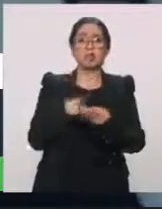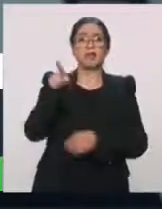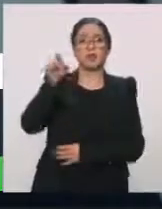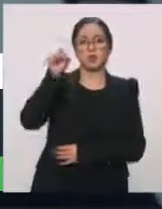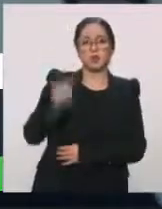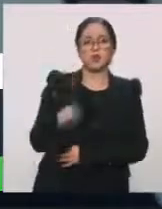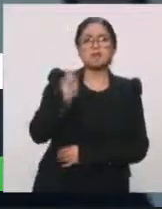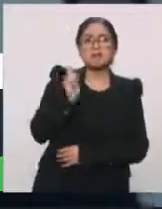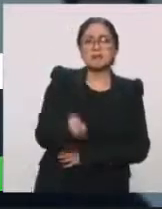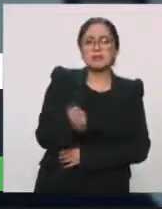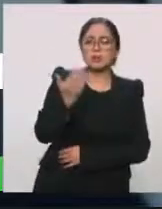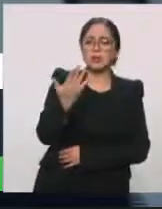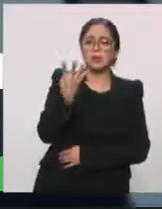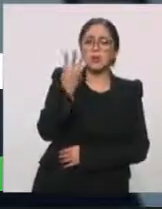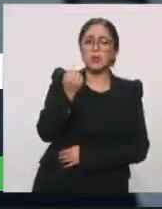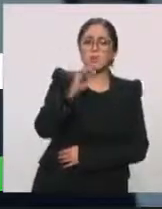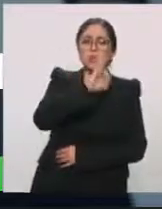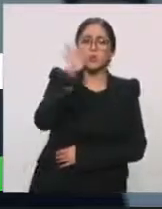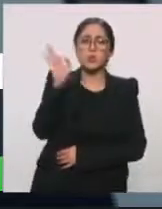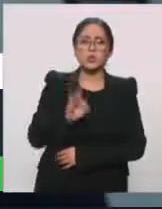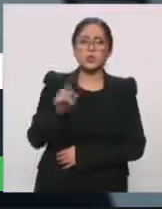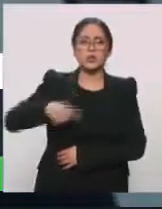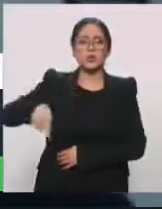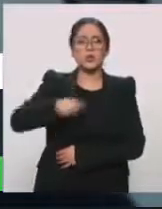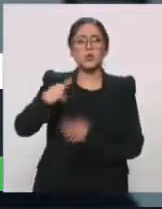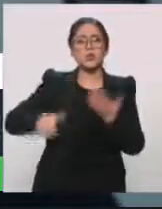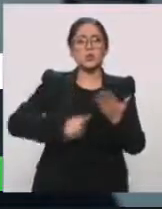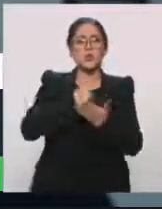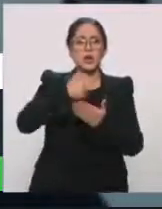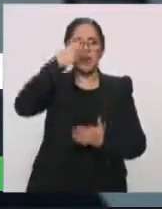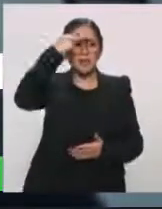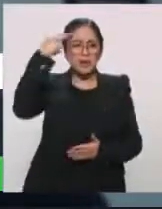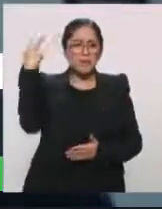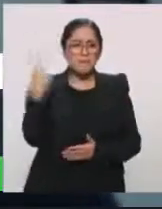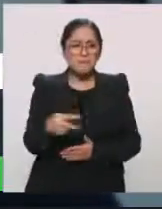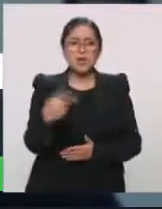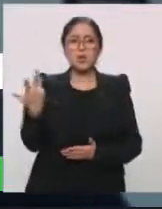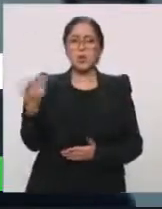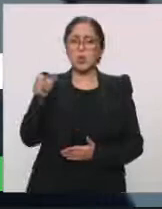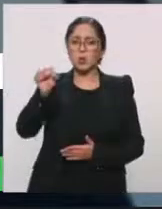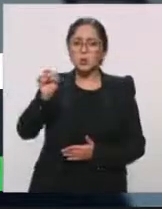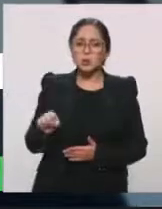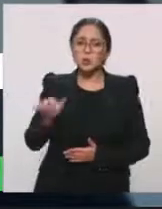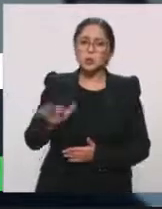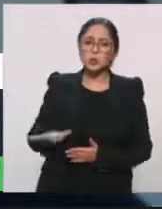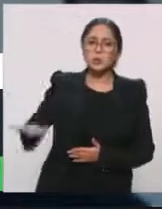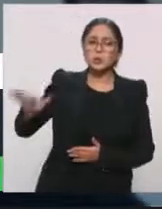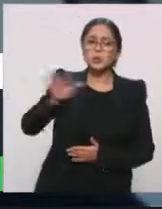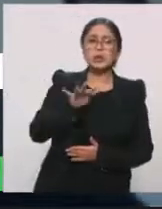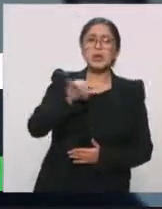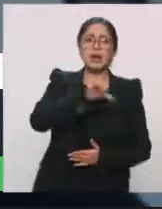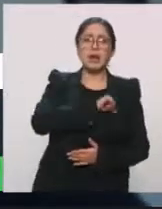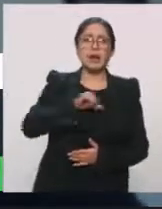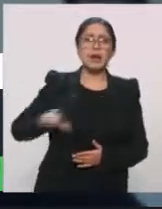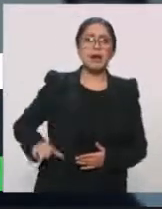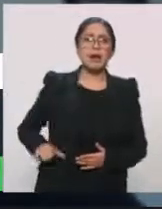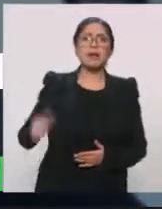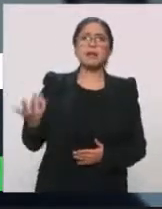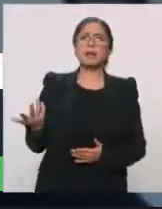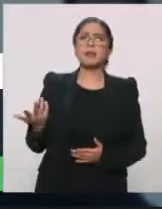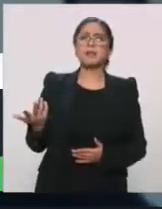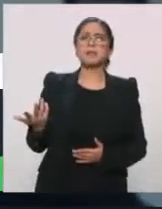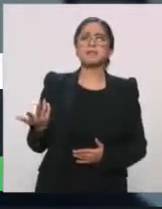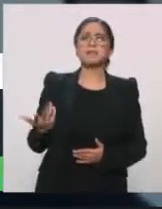el 59% de la Ciudad de México, que es esta parte sur, de las alcaldías de,